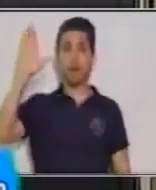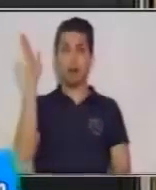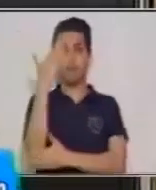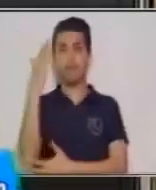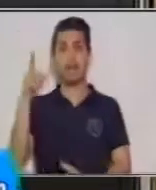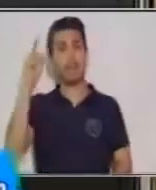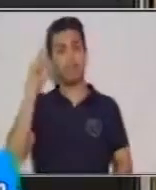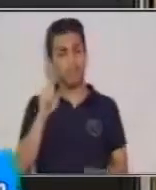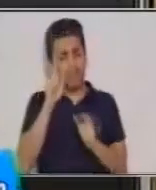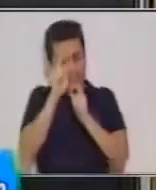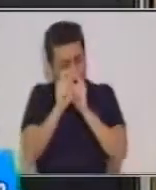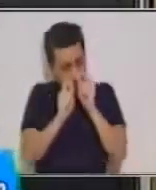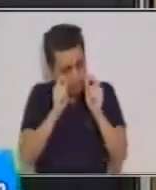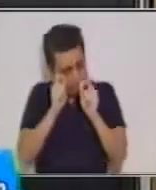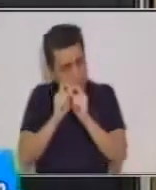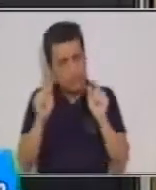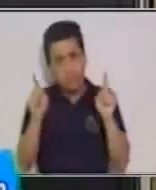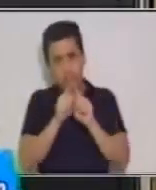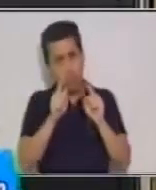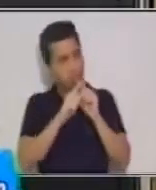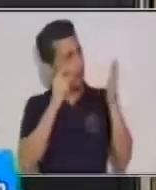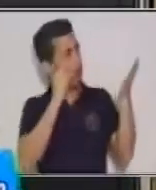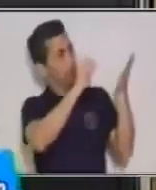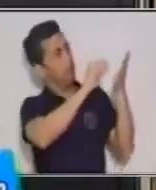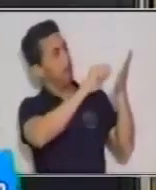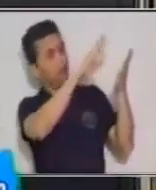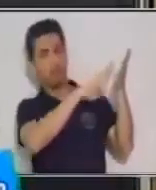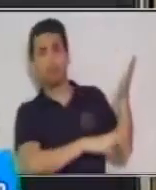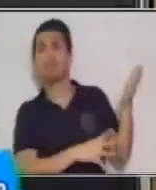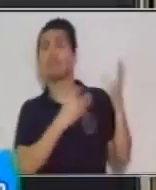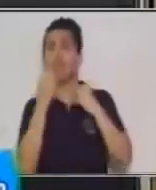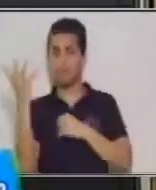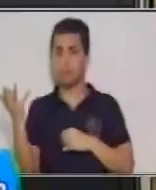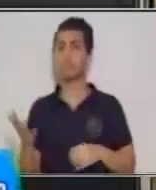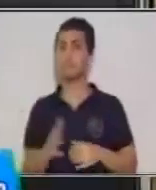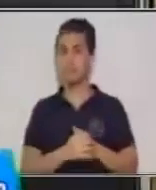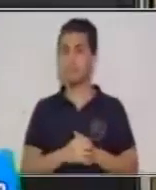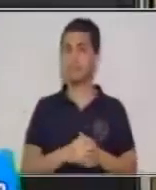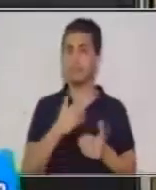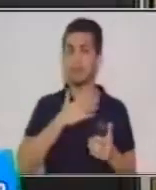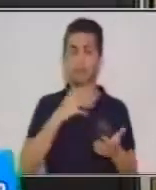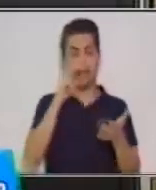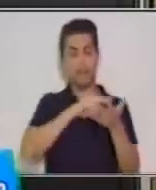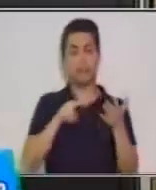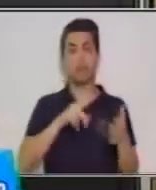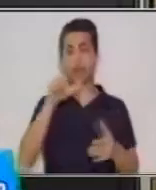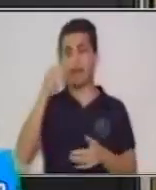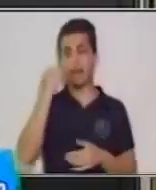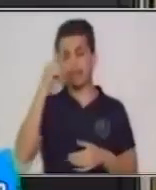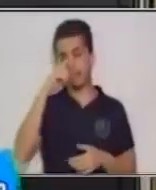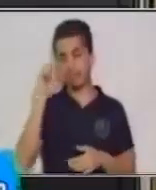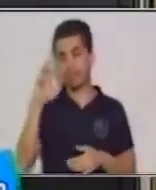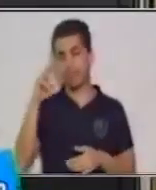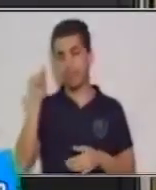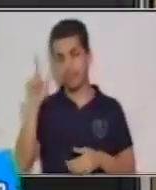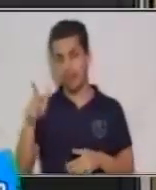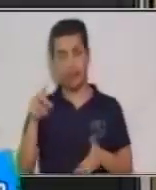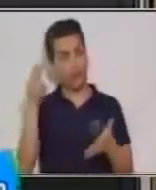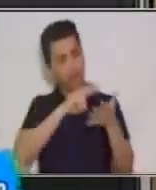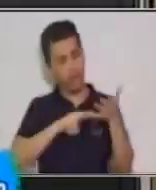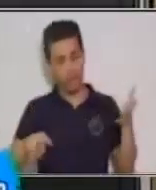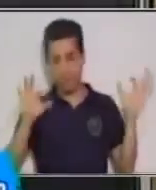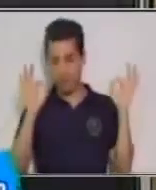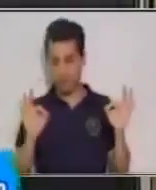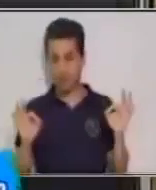que decir tal y como está escrita. A eso se le llama lectura literal. La leemos y la